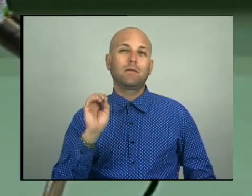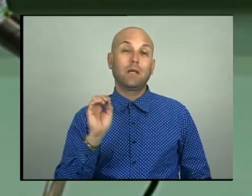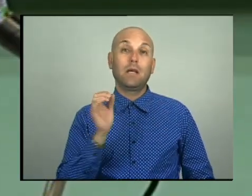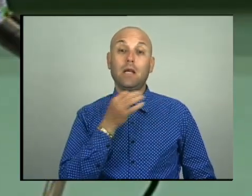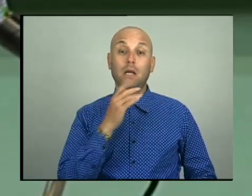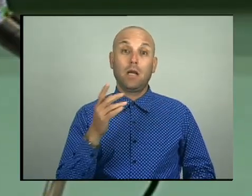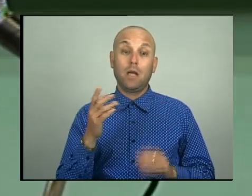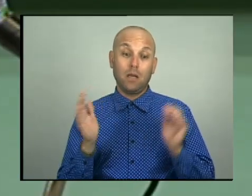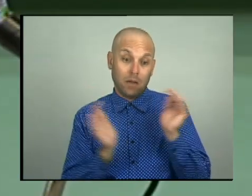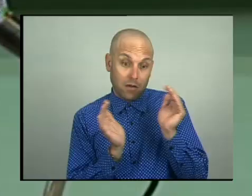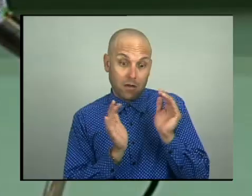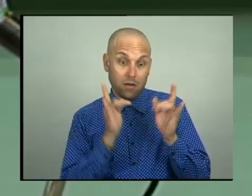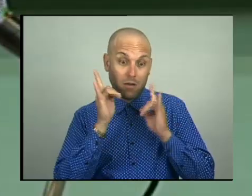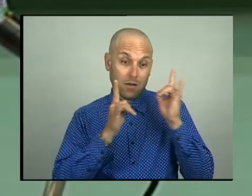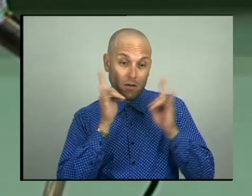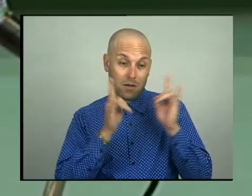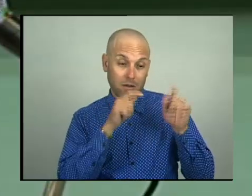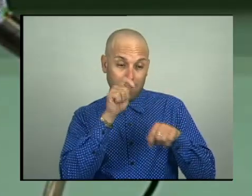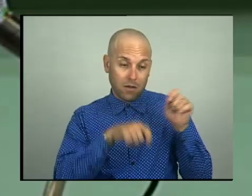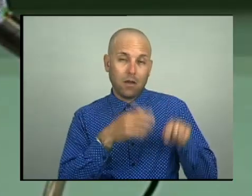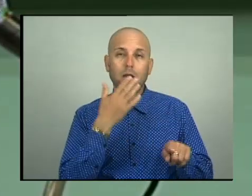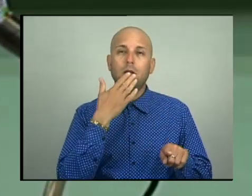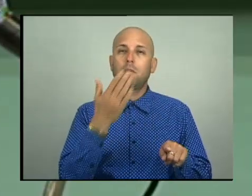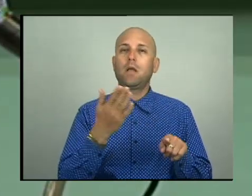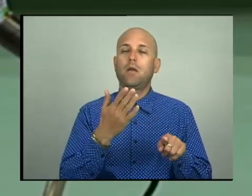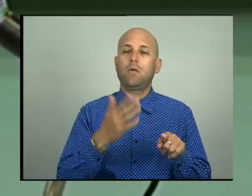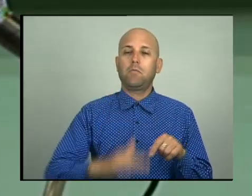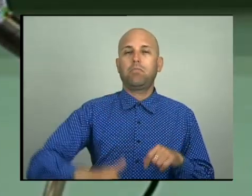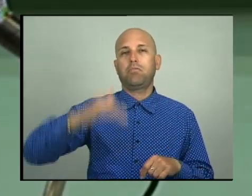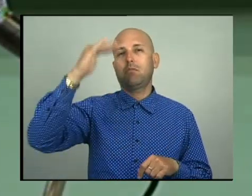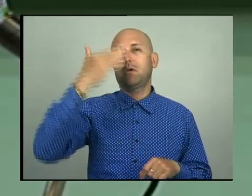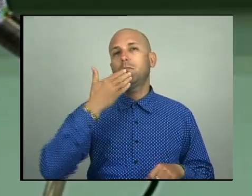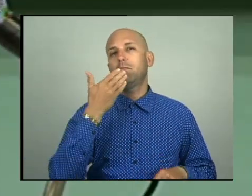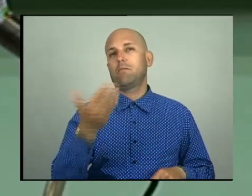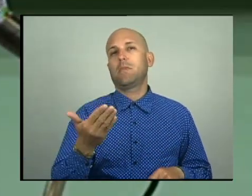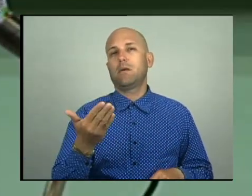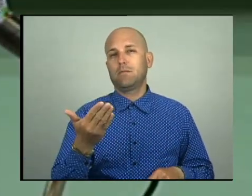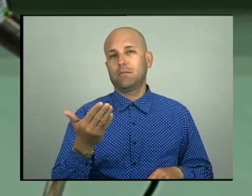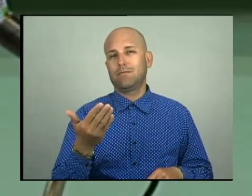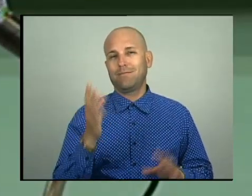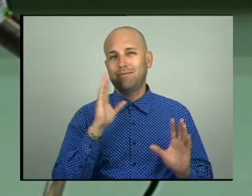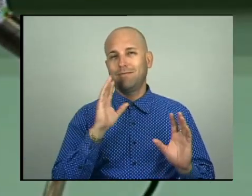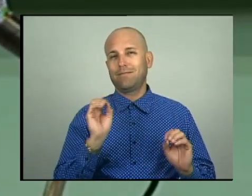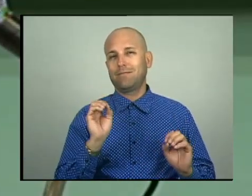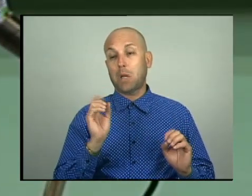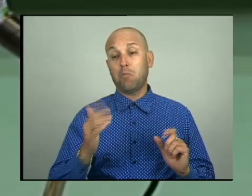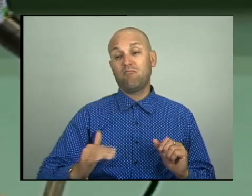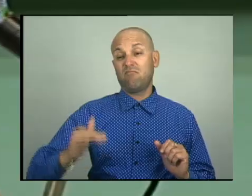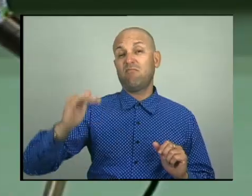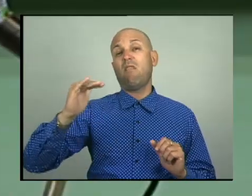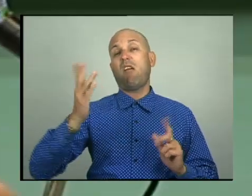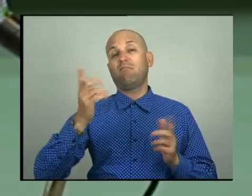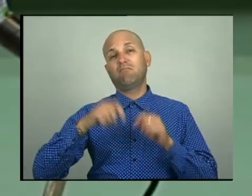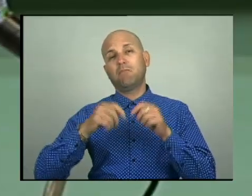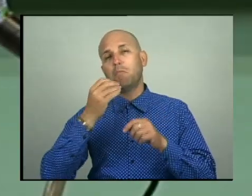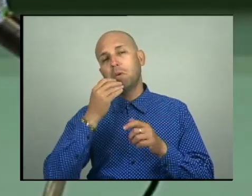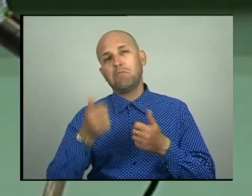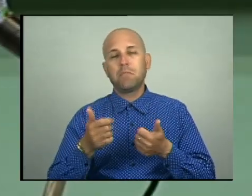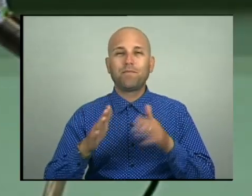más temprano se operen, o sea, el propio desarrollo de la cirugía hace que el pronóstico es mucho mejor. Y depende de que si